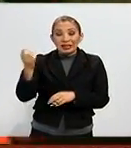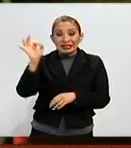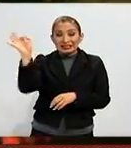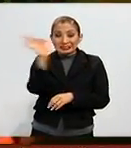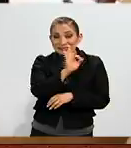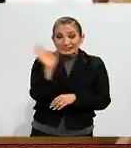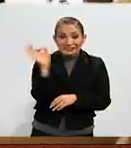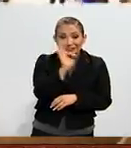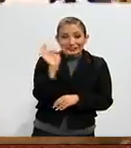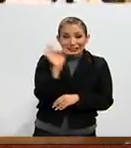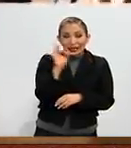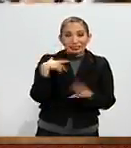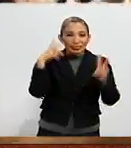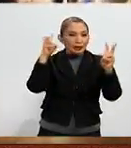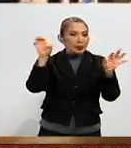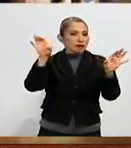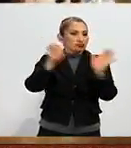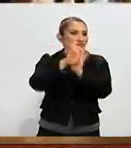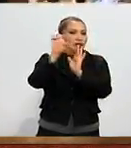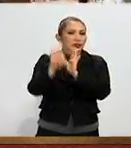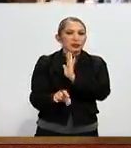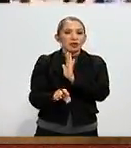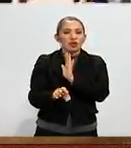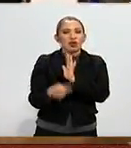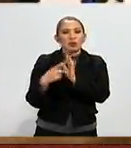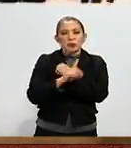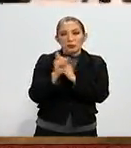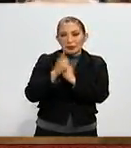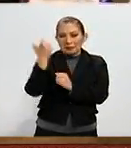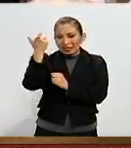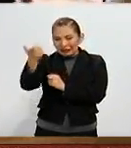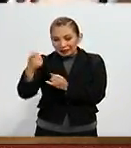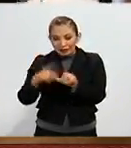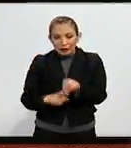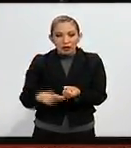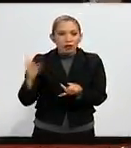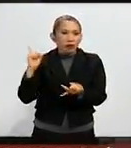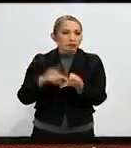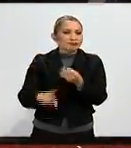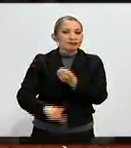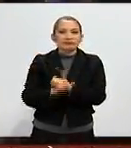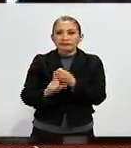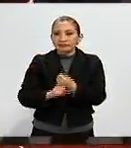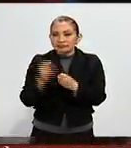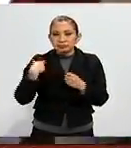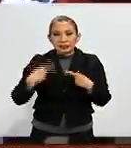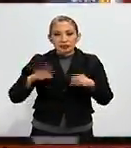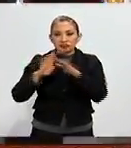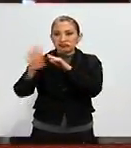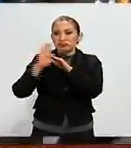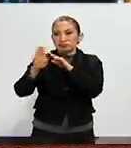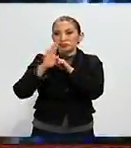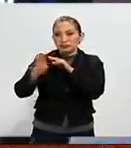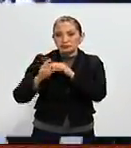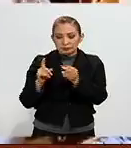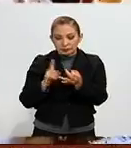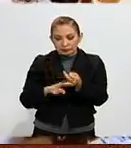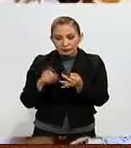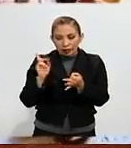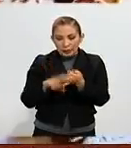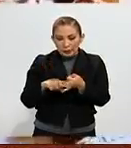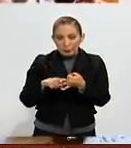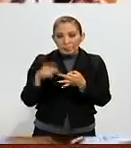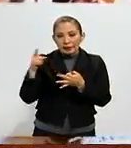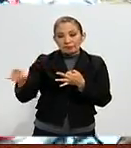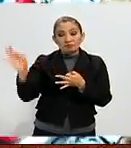quizás temas como la crisis económica, la crisis de los refugiados, el tema